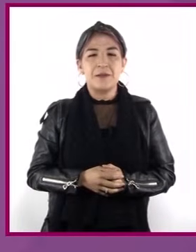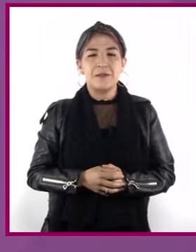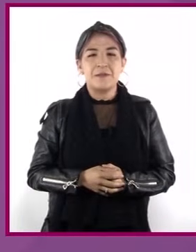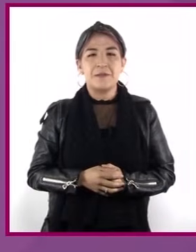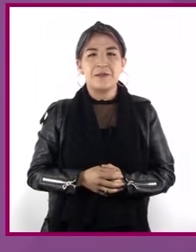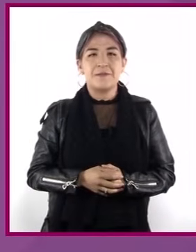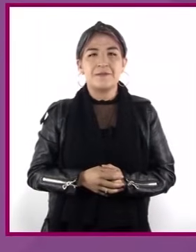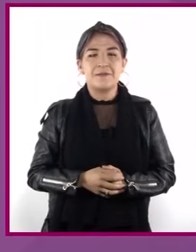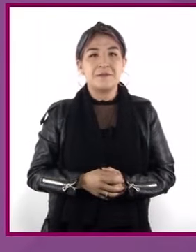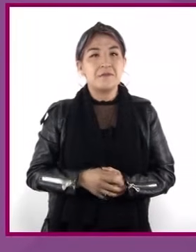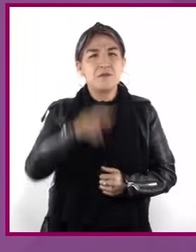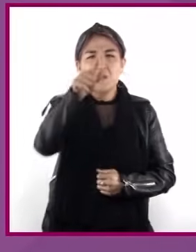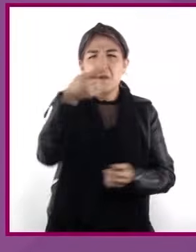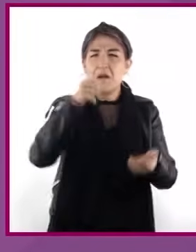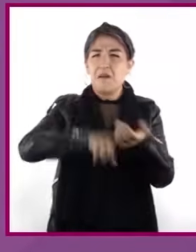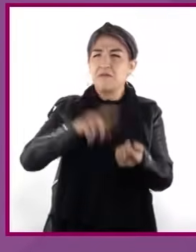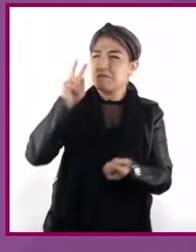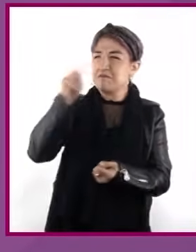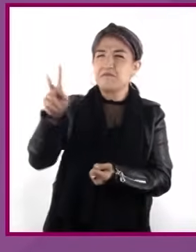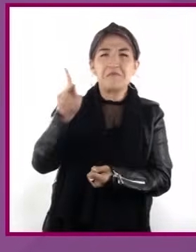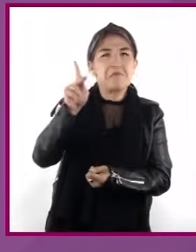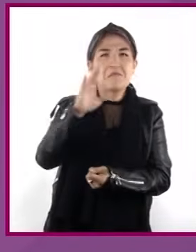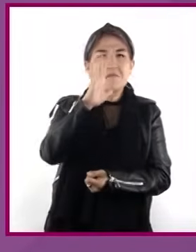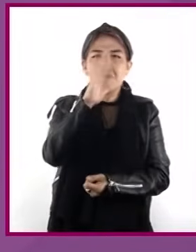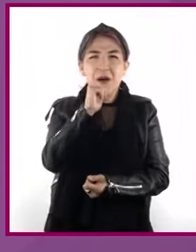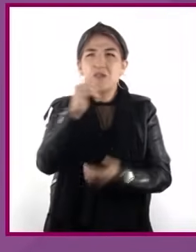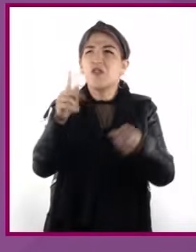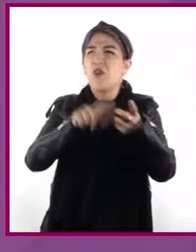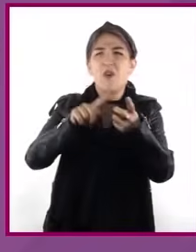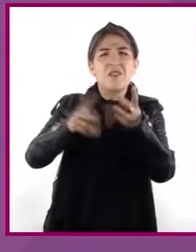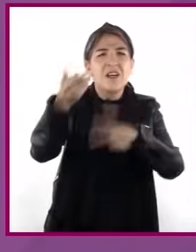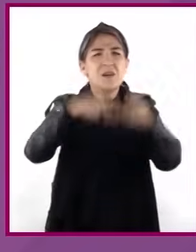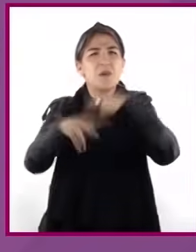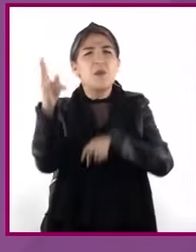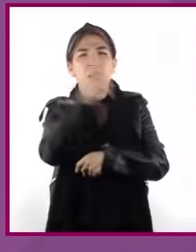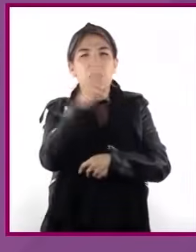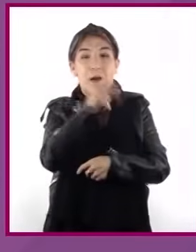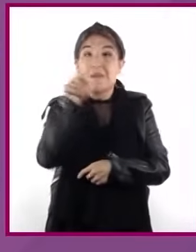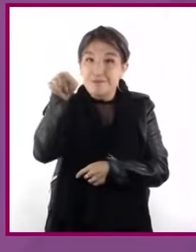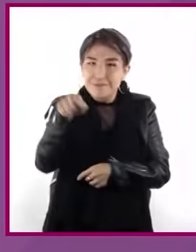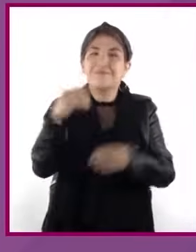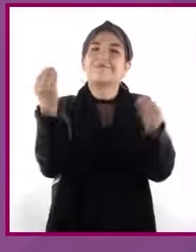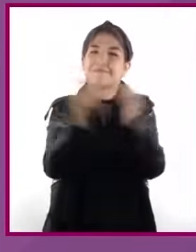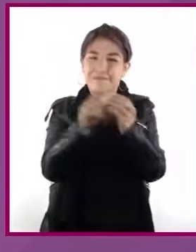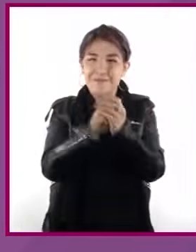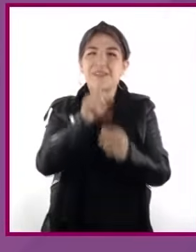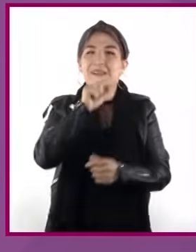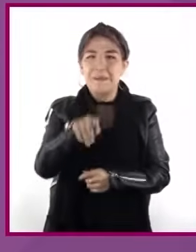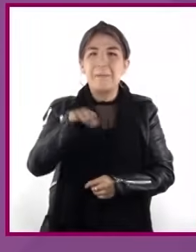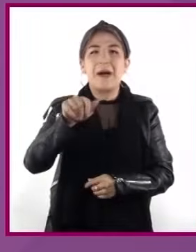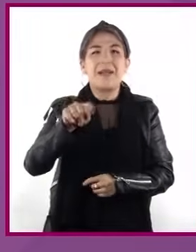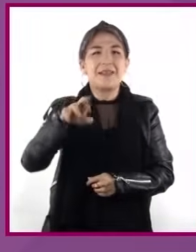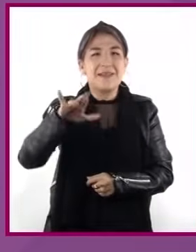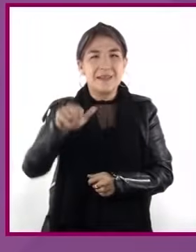Hay cosas que no vemos, como el aire, que también están hechas de materia.